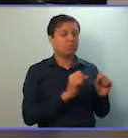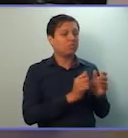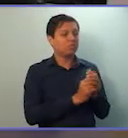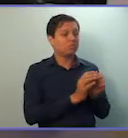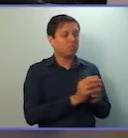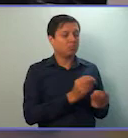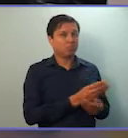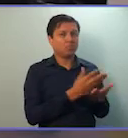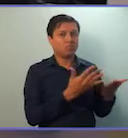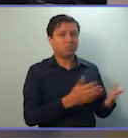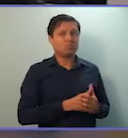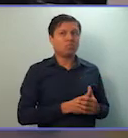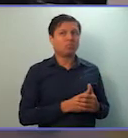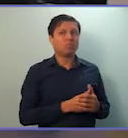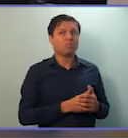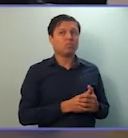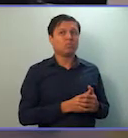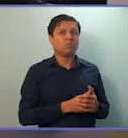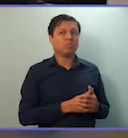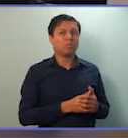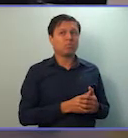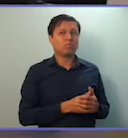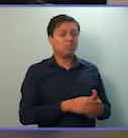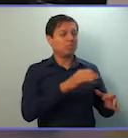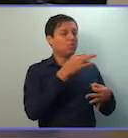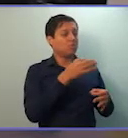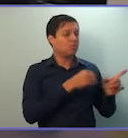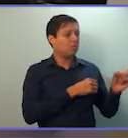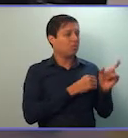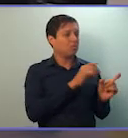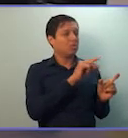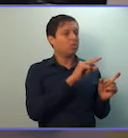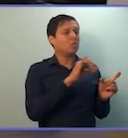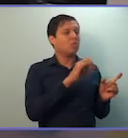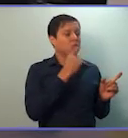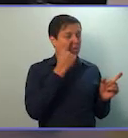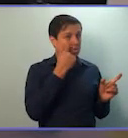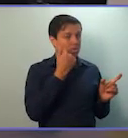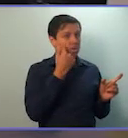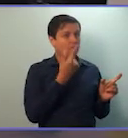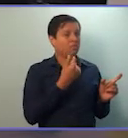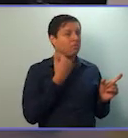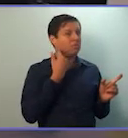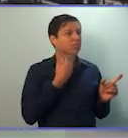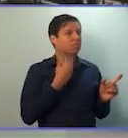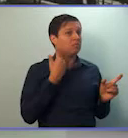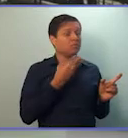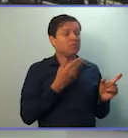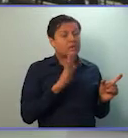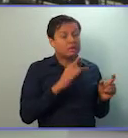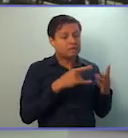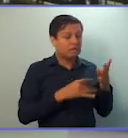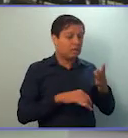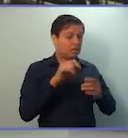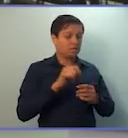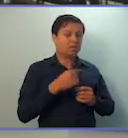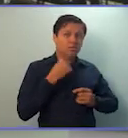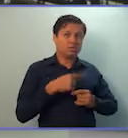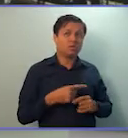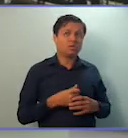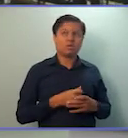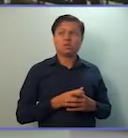es la vigencia del documento único de identidad de género por lo menos lo que la ley actualmente vigente